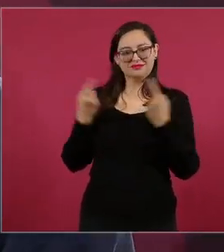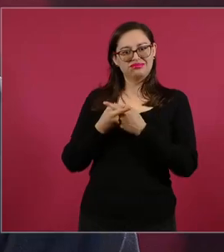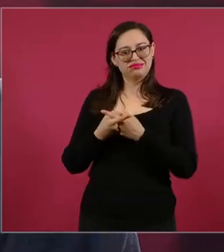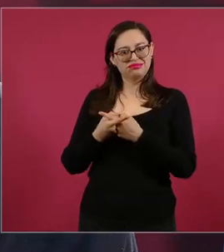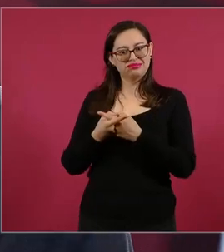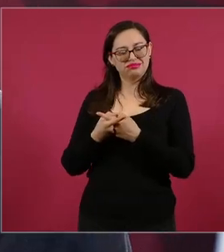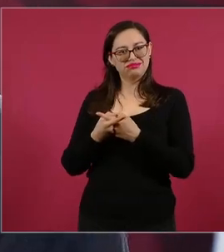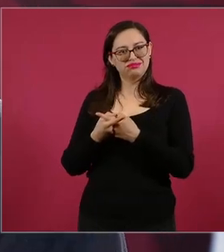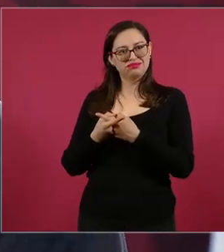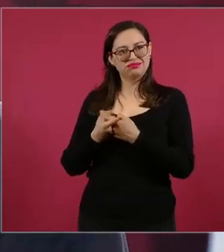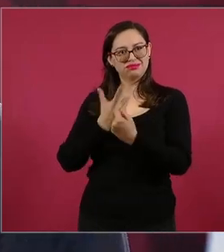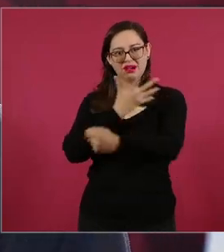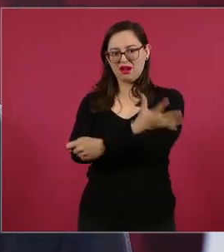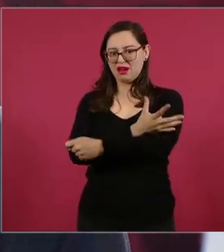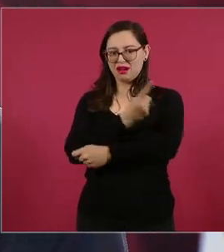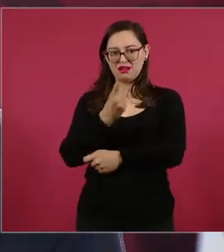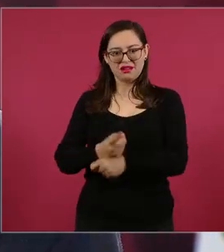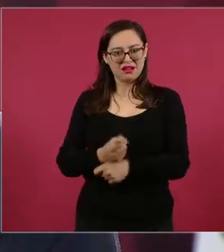deshonestidad.